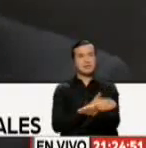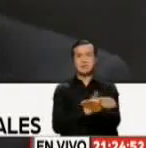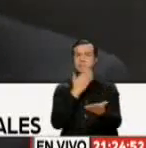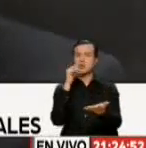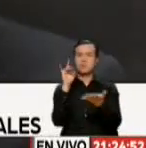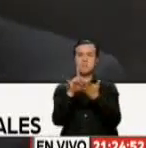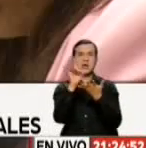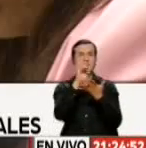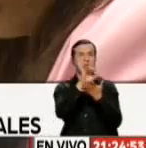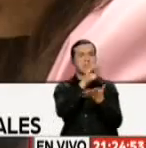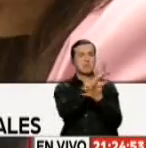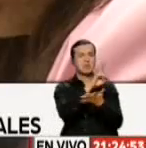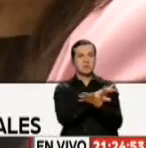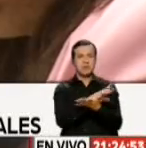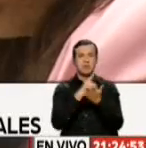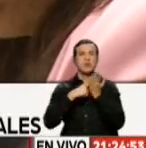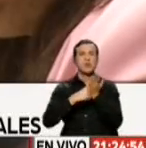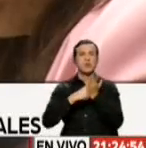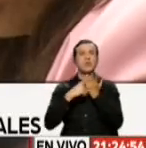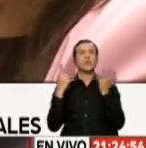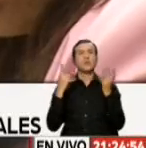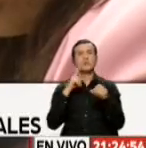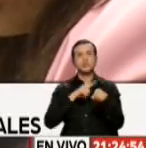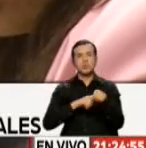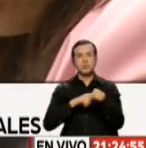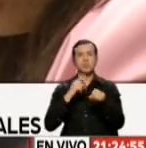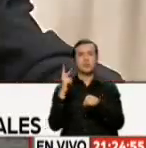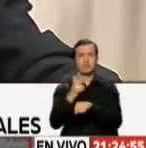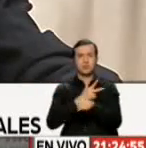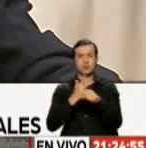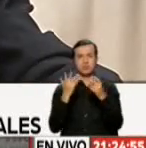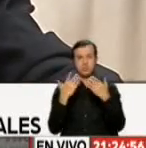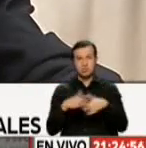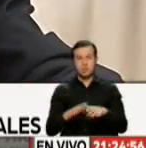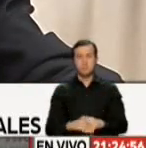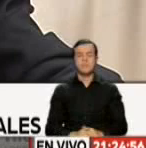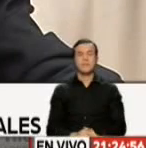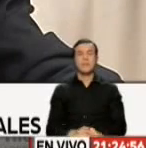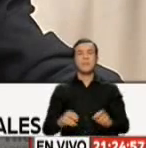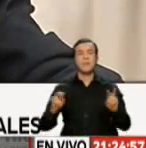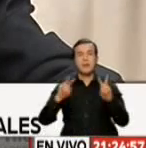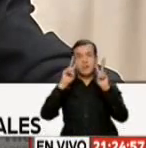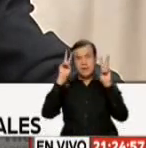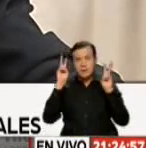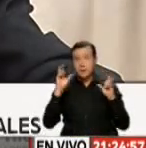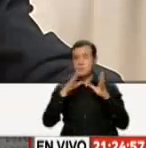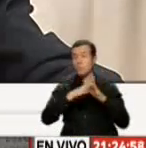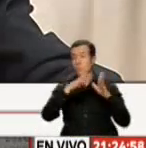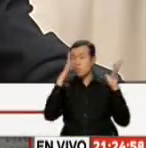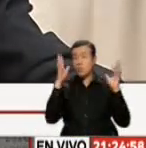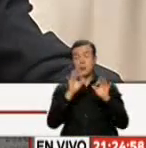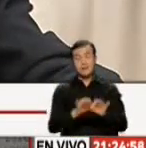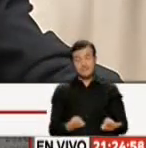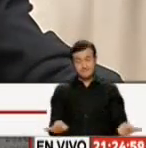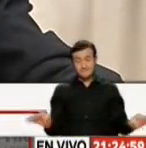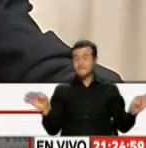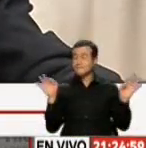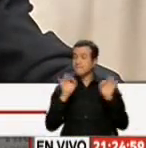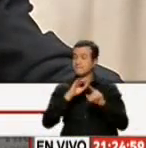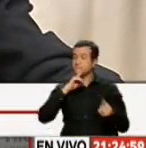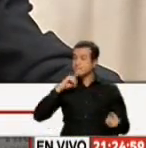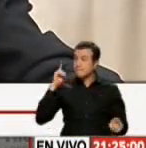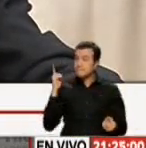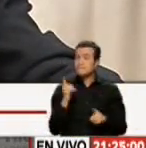de sus funciones, después de una sesión ordinaria que duró más de 3 horas. Y es que el tema es de tanta importancia que